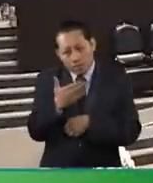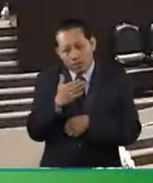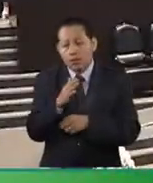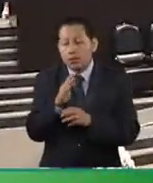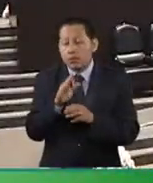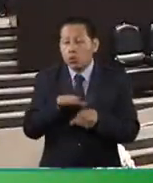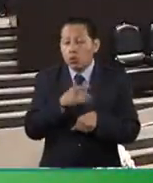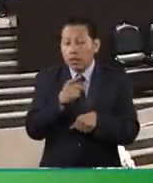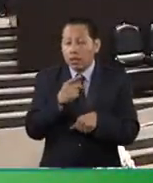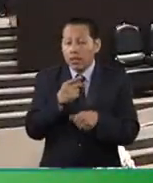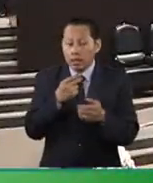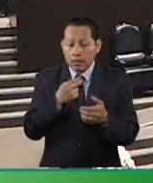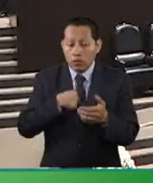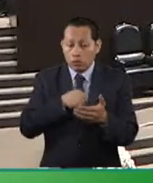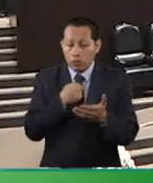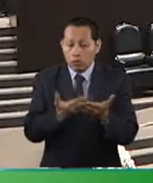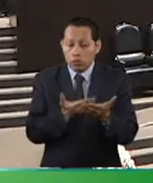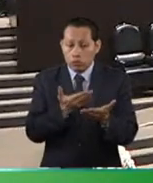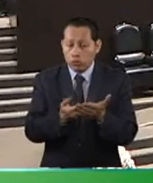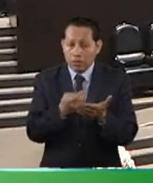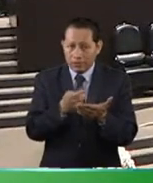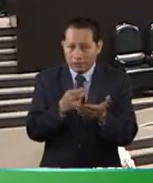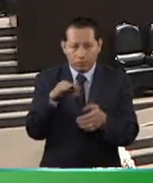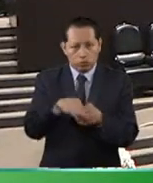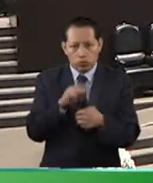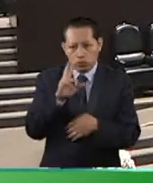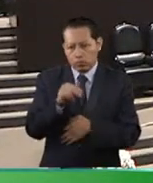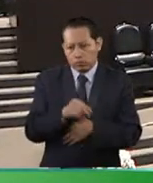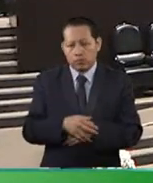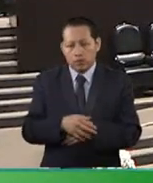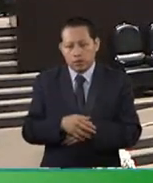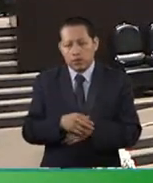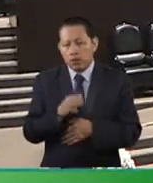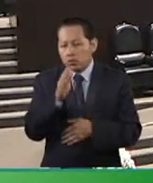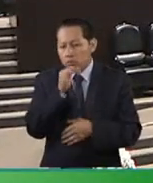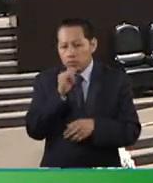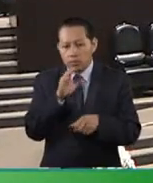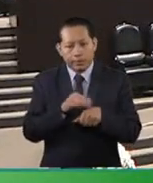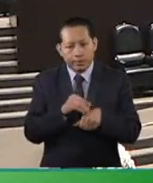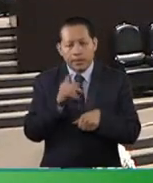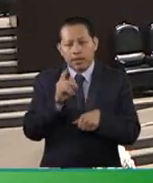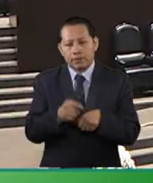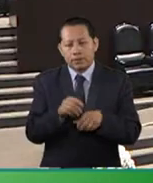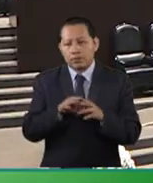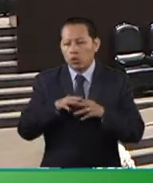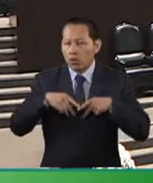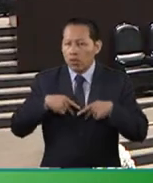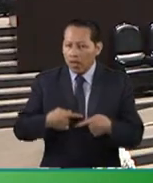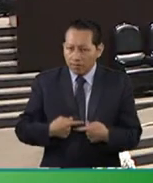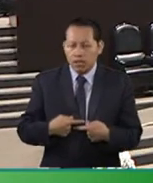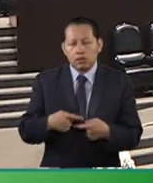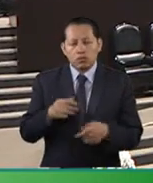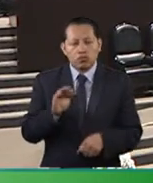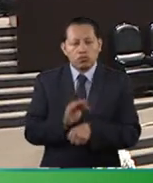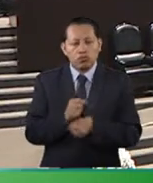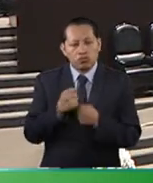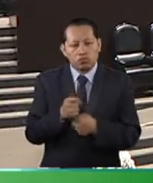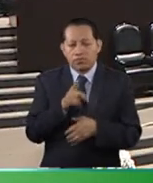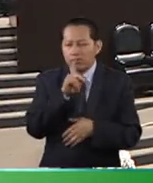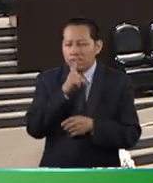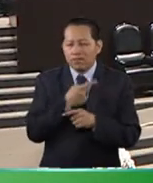demos en contra de esta iniciativa no podemos permitir que se debilite en lugar de que se fortalezca